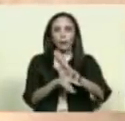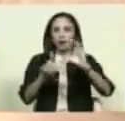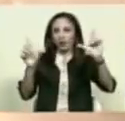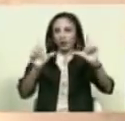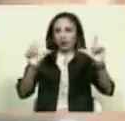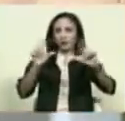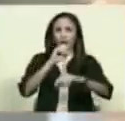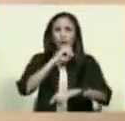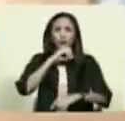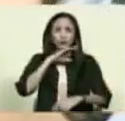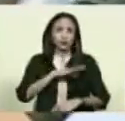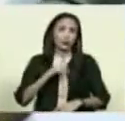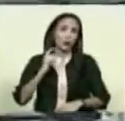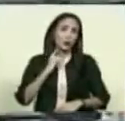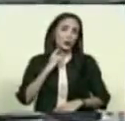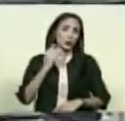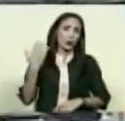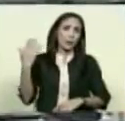solitario,